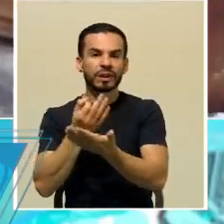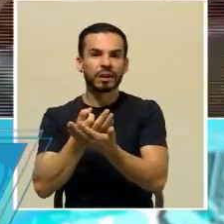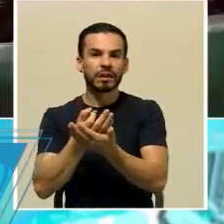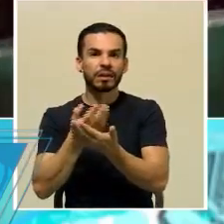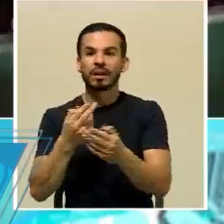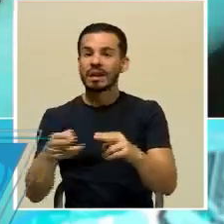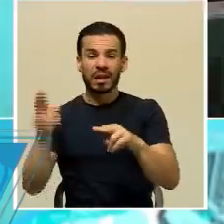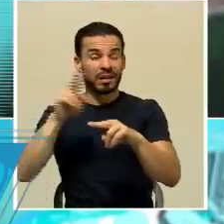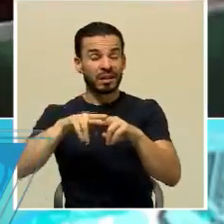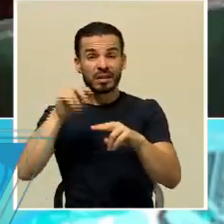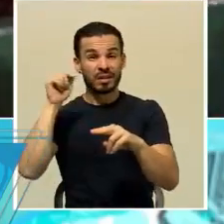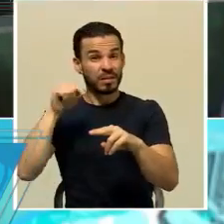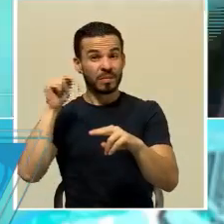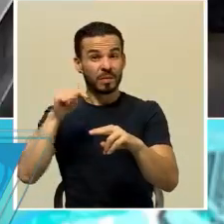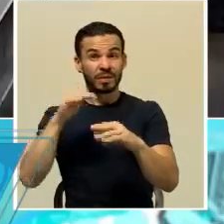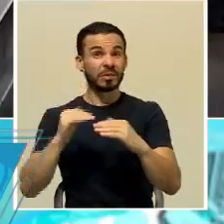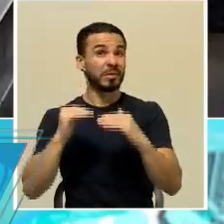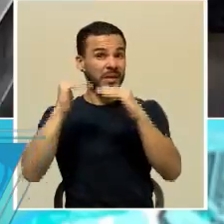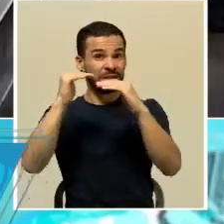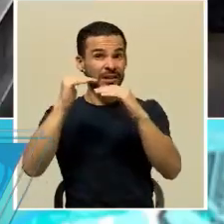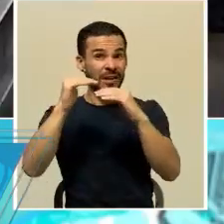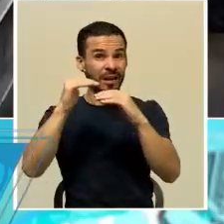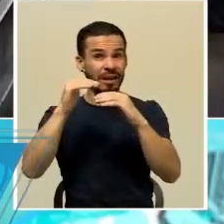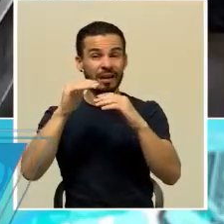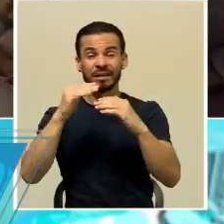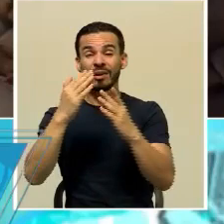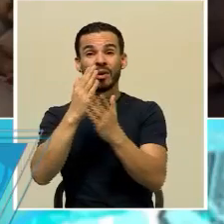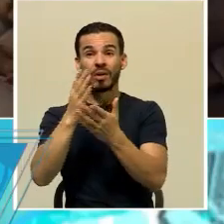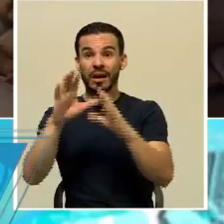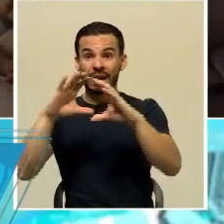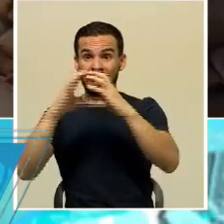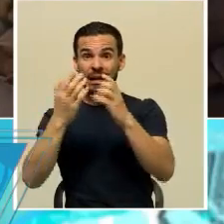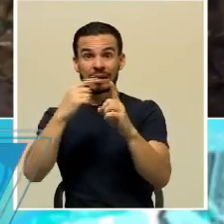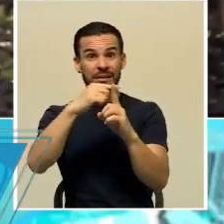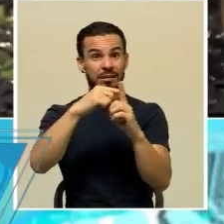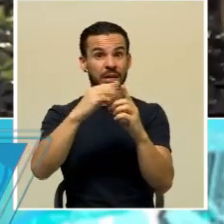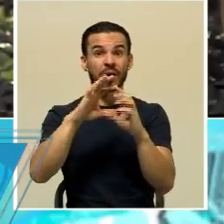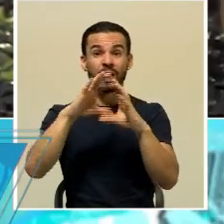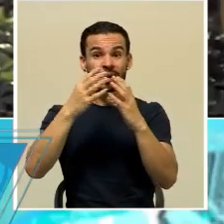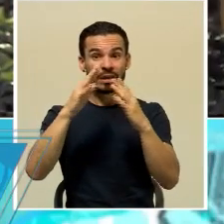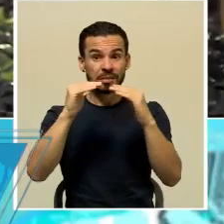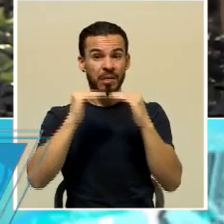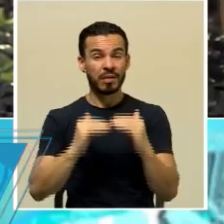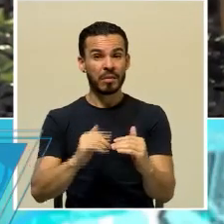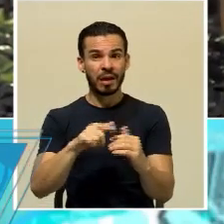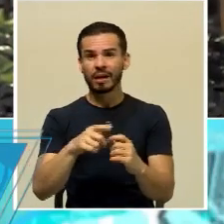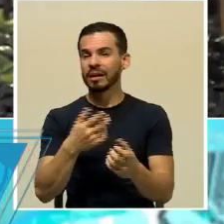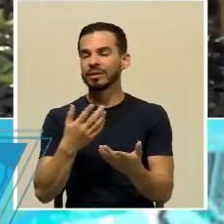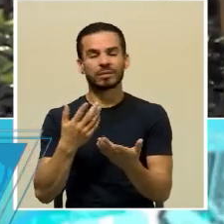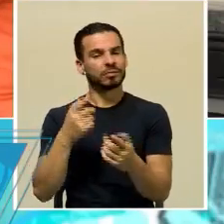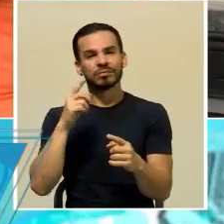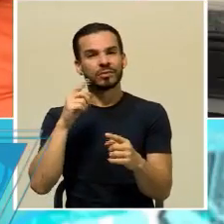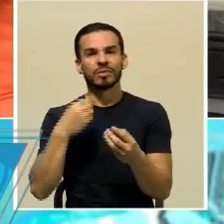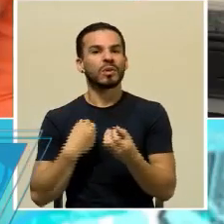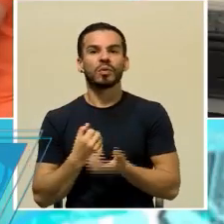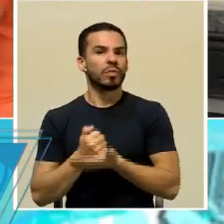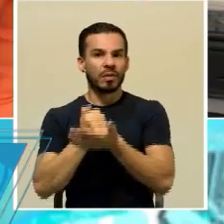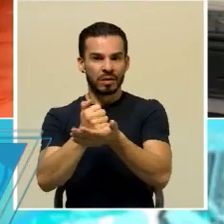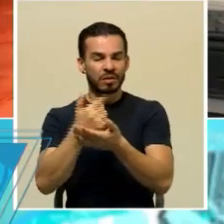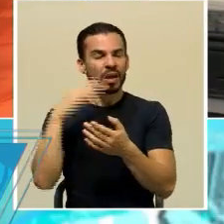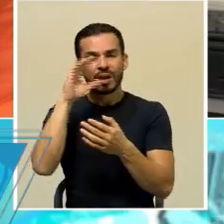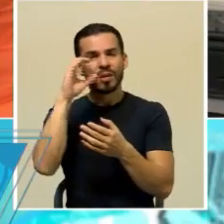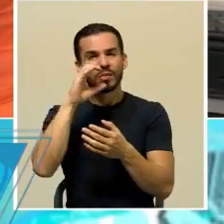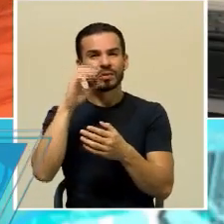imponer impuestos más altos y menos en la clase media o en las clases sociales más bajas sería muy contraproducente. Entonces hay que